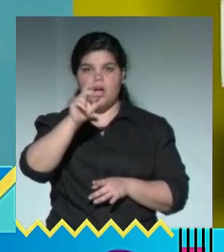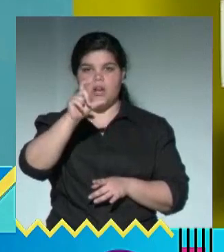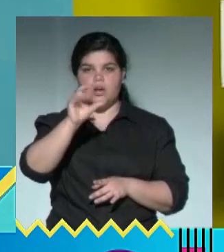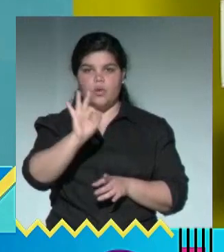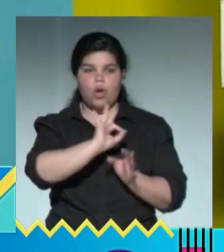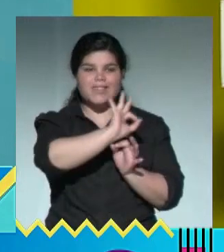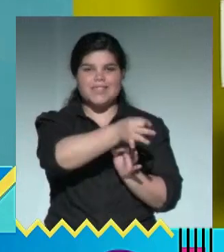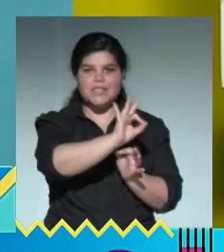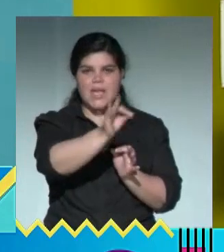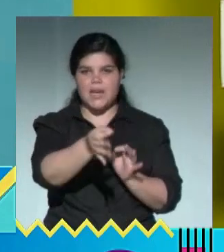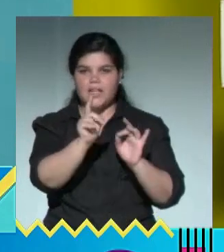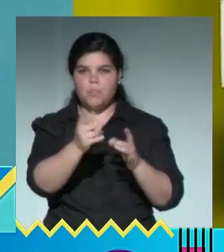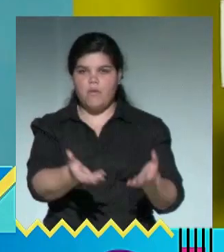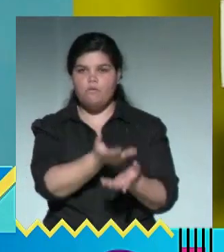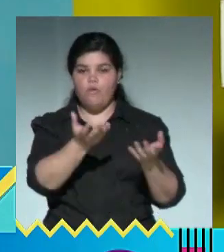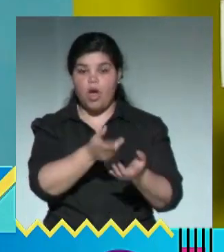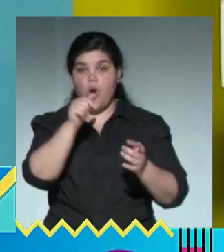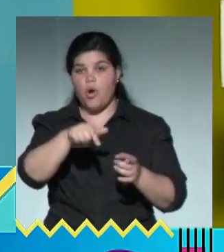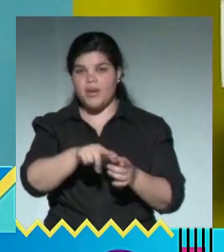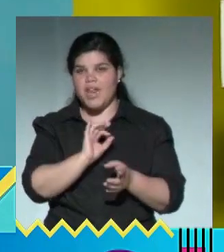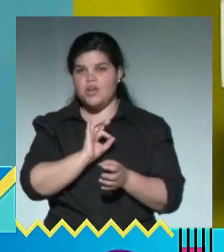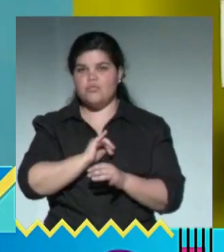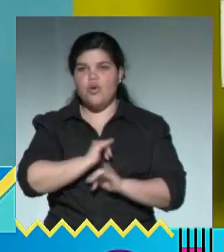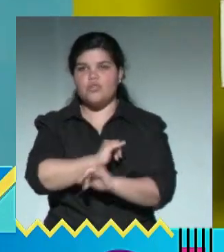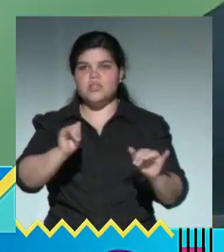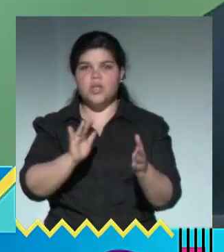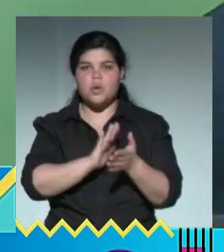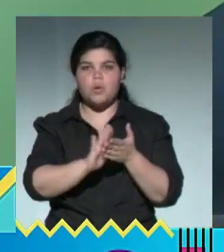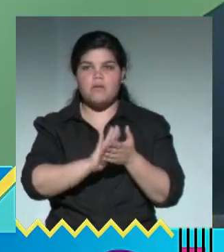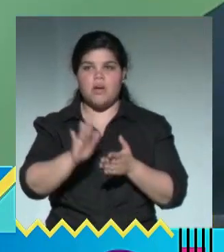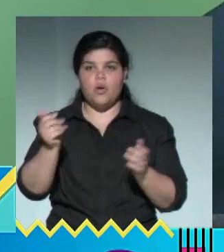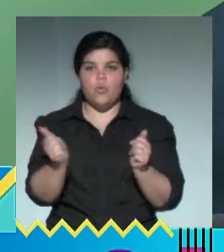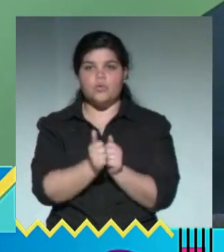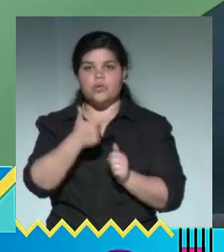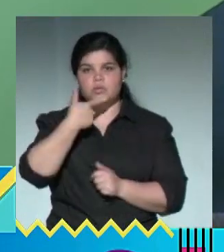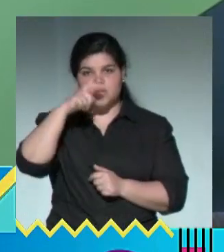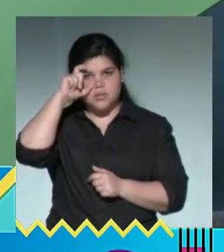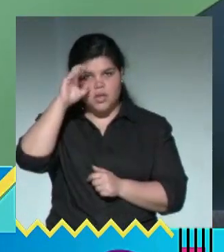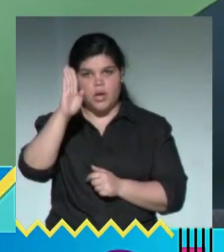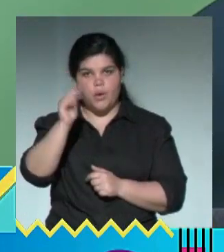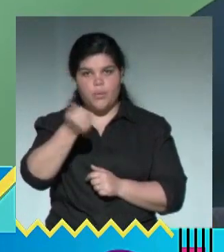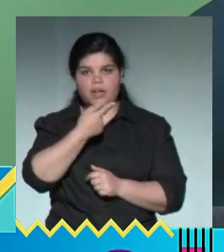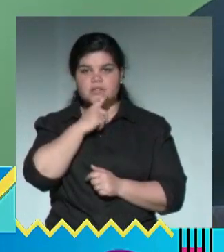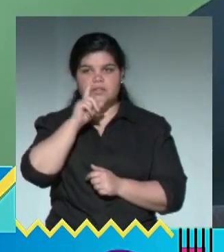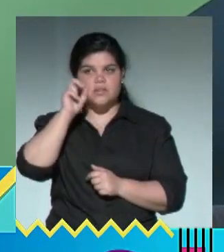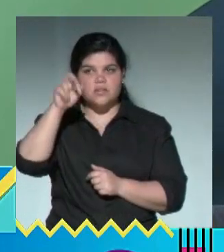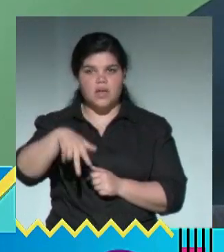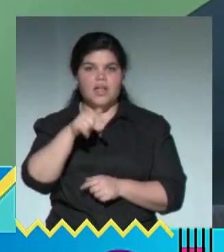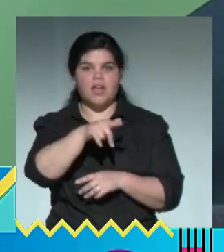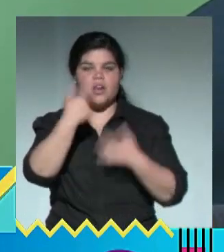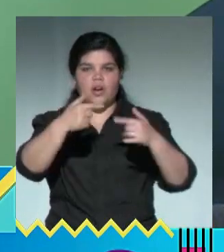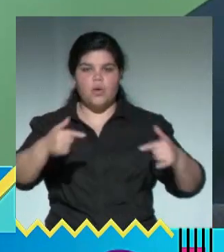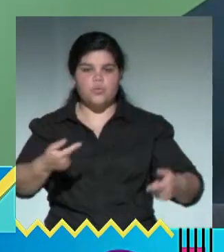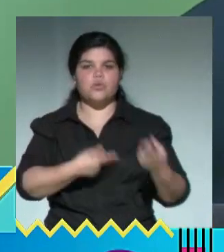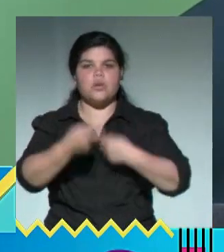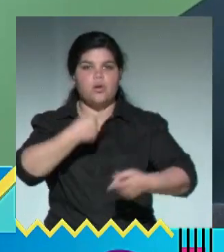las noticias más recientes ahora porque está con nosotros Sebastián Melchor. Muchísimas gracias, Sebastián, por estar acá, director de Recursos Naturales